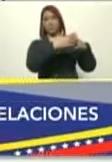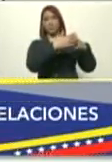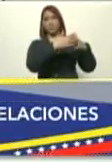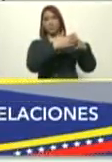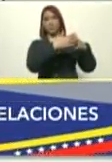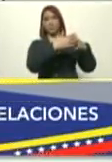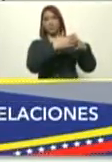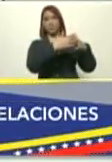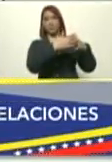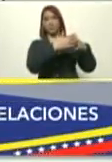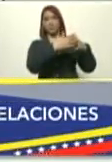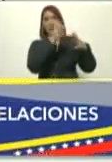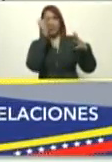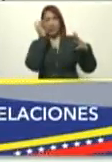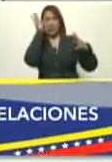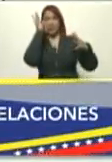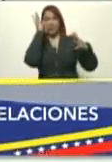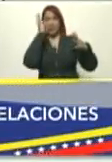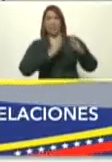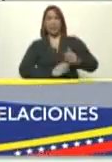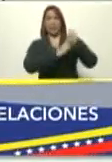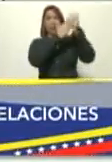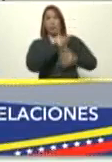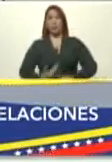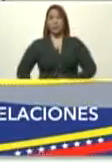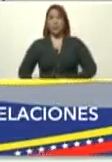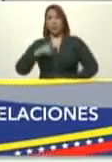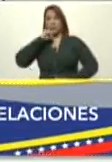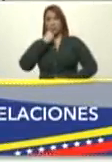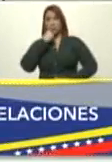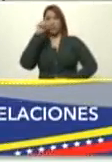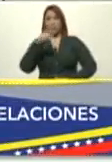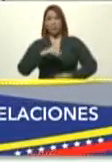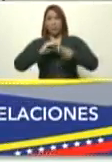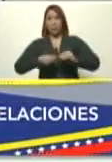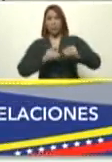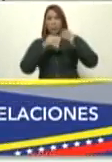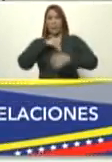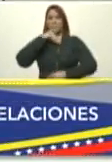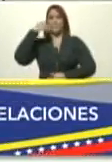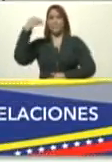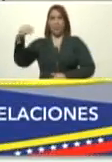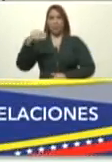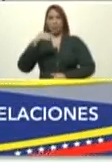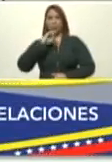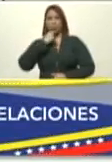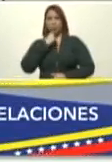desde el surgimiento del liderazgo del presidente Putin y de la recuperación del espíritu ruso,